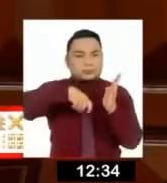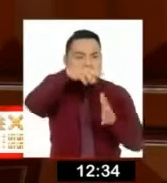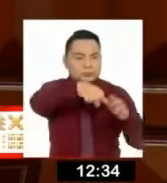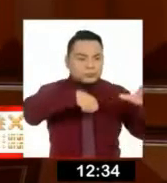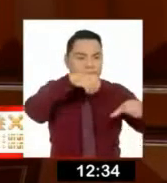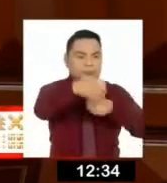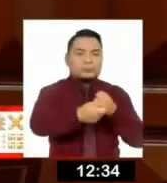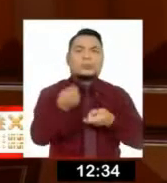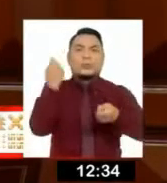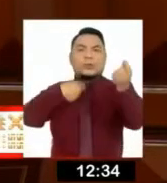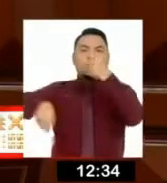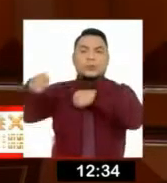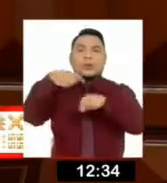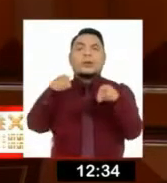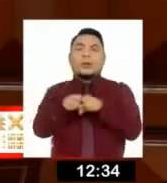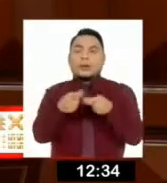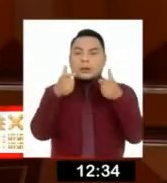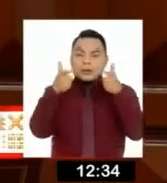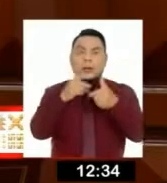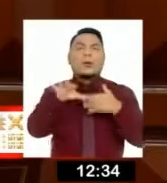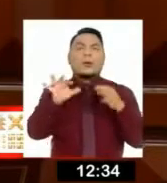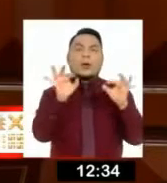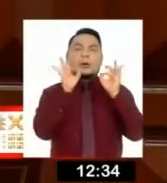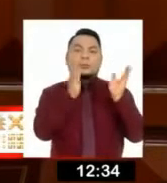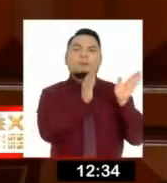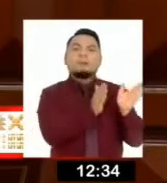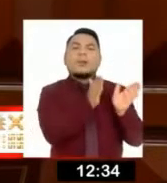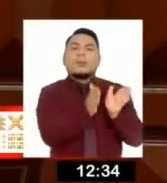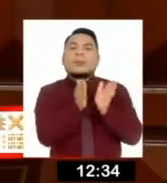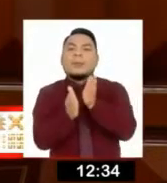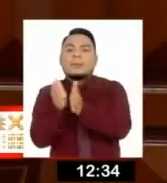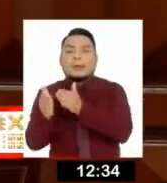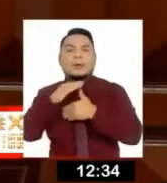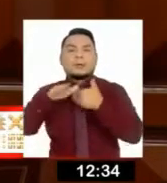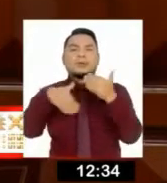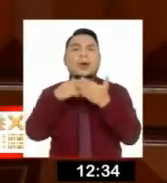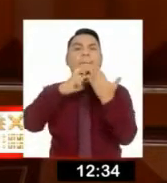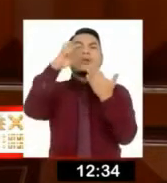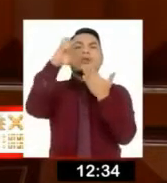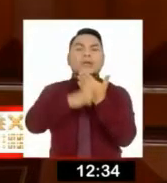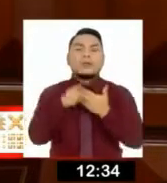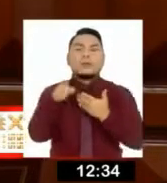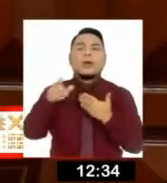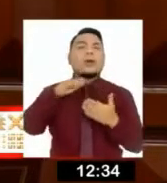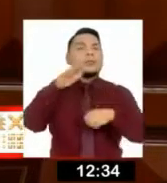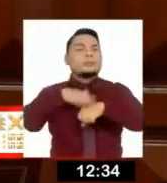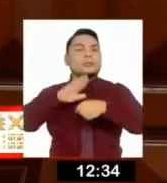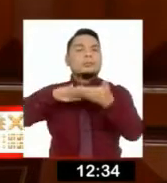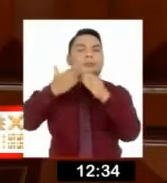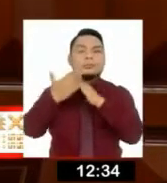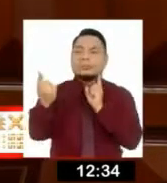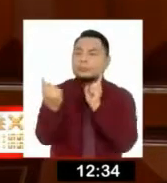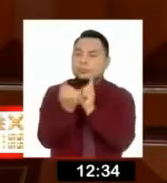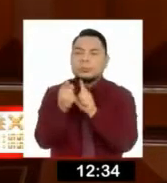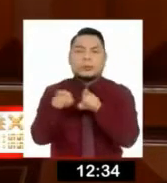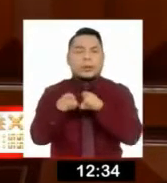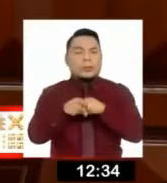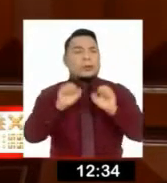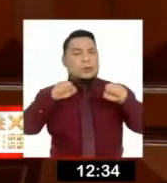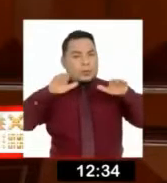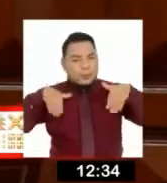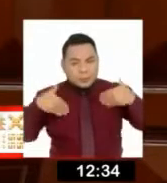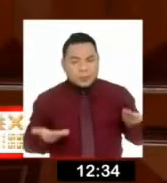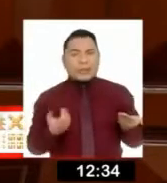el control y el cierre adecuado de cada proyecto. Haremos lo posible